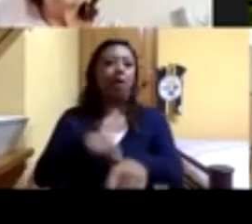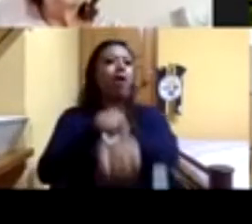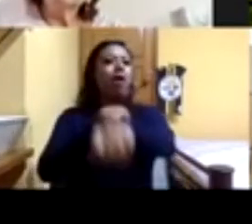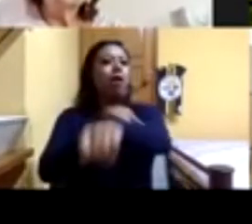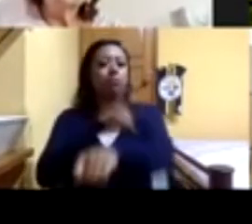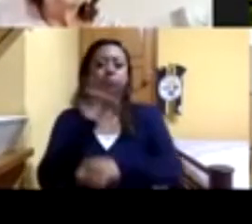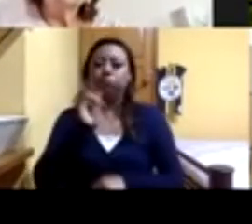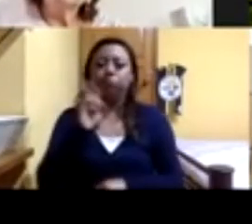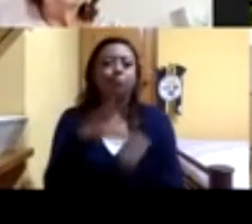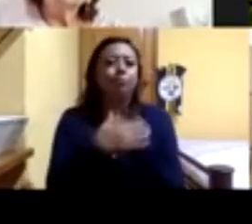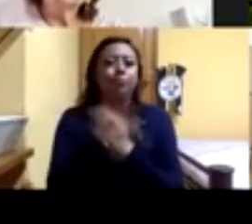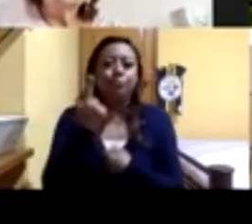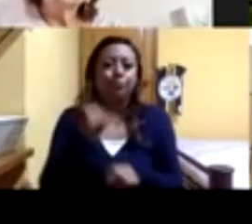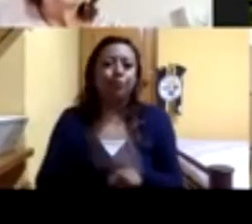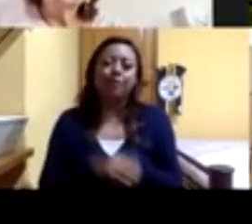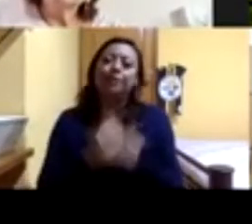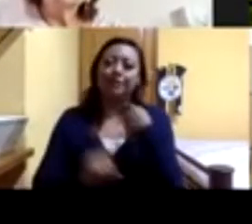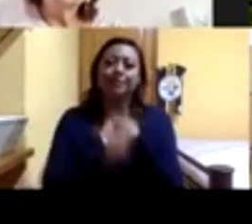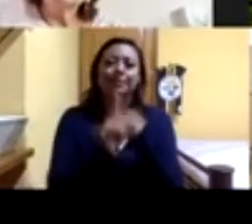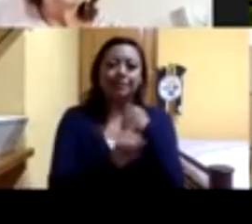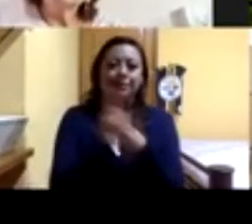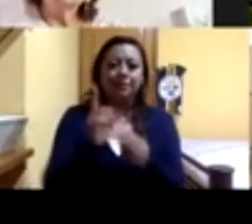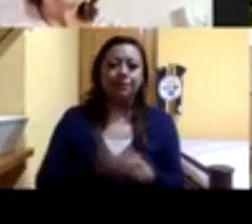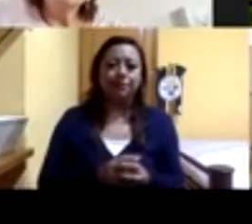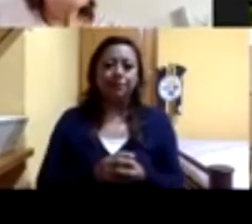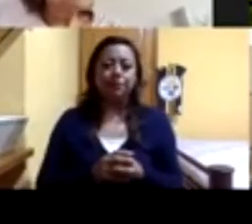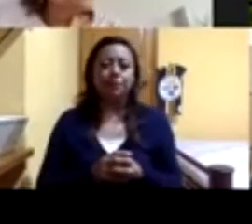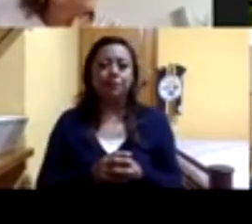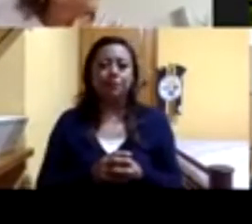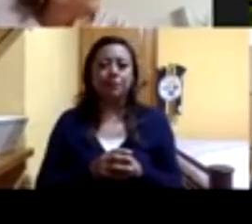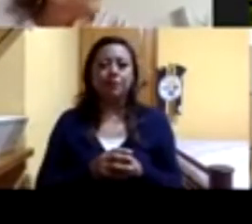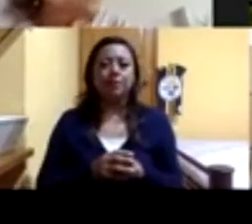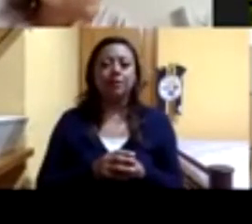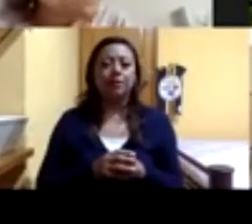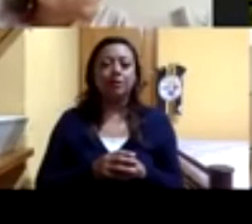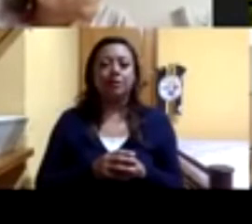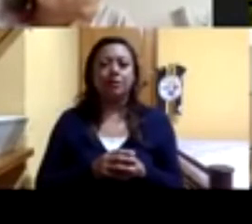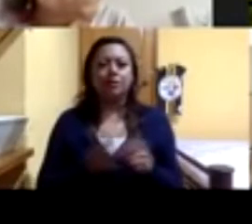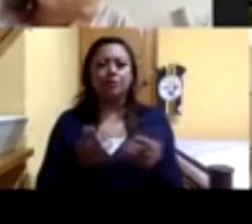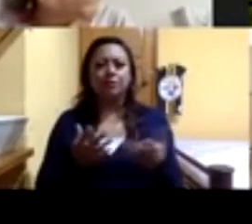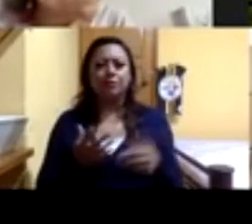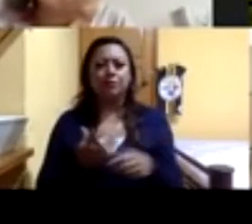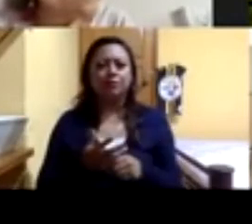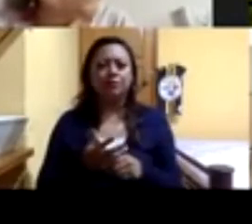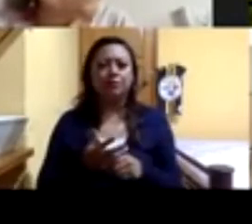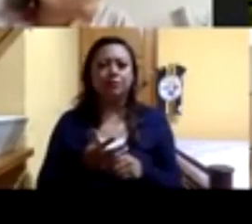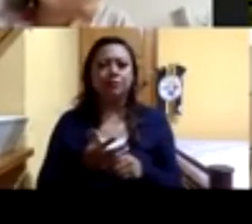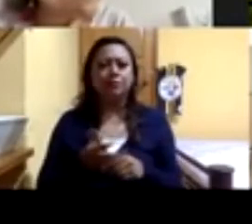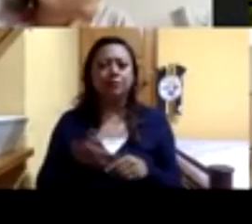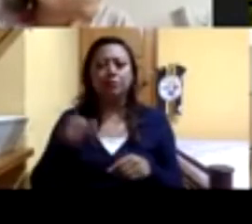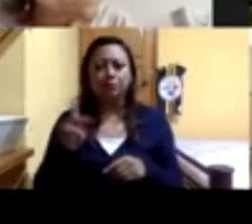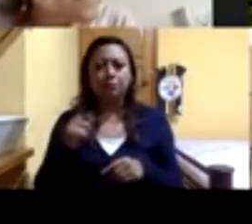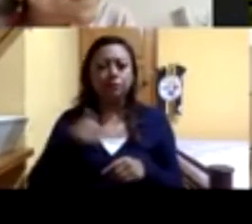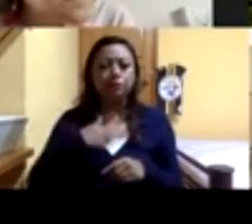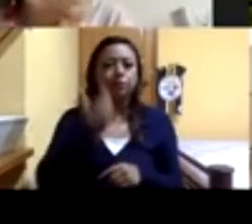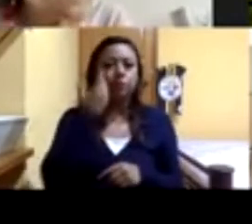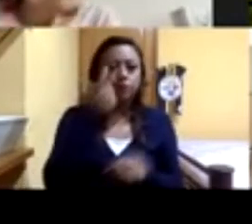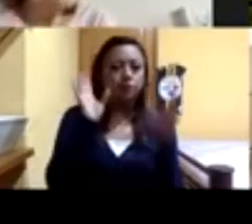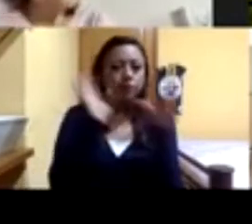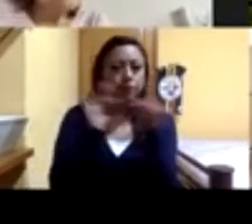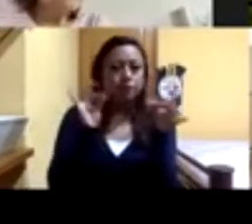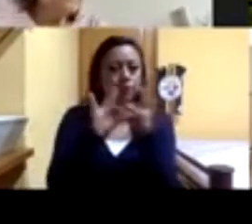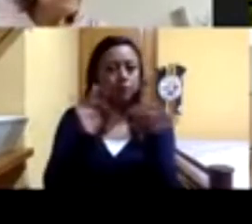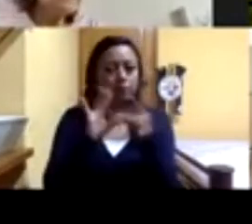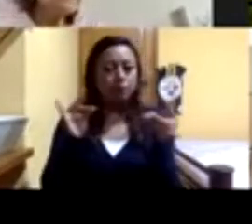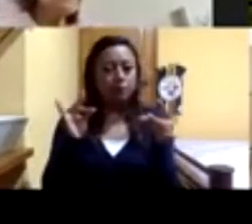porque estas cosas de la tecnología nos pueden dar algunas bromas, pero comentar que